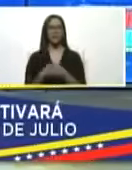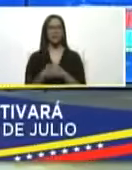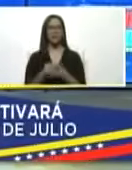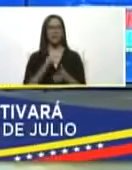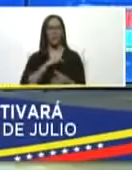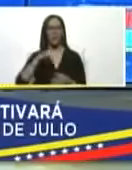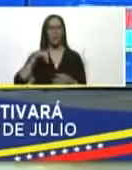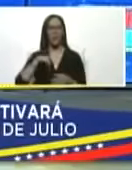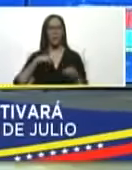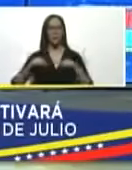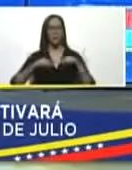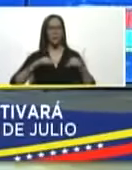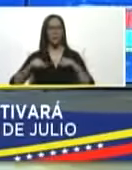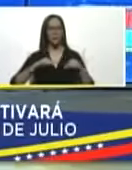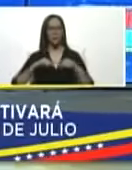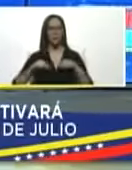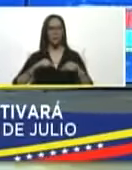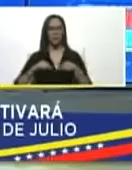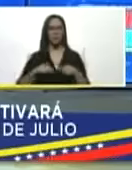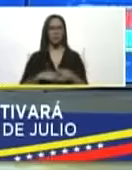su coordinación